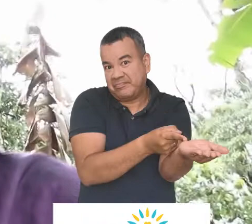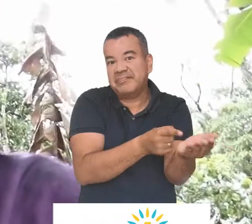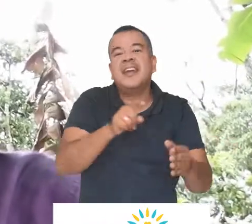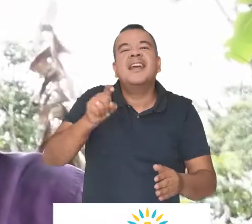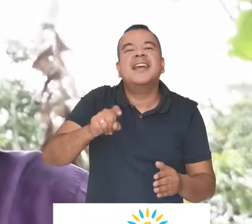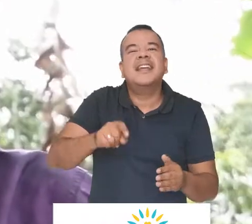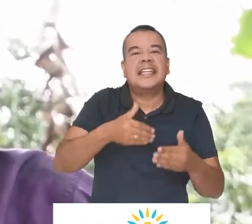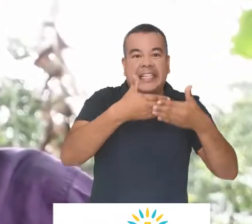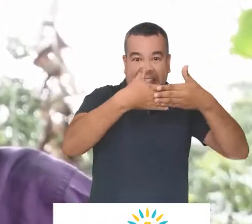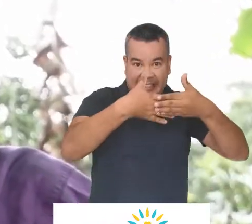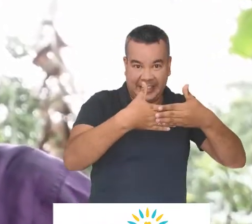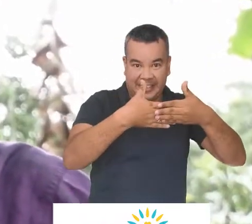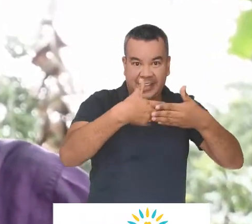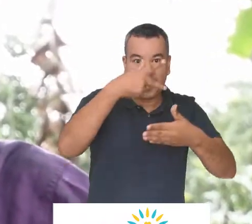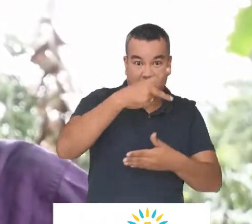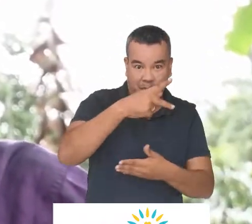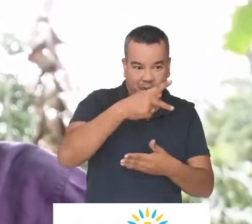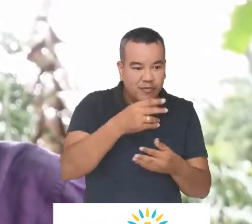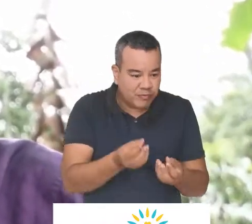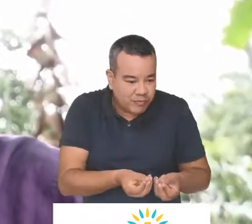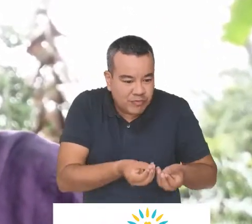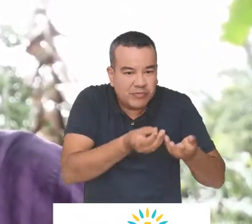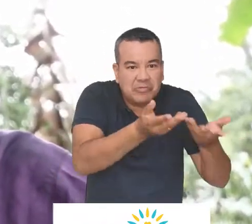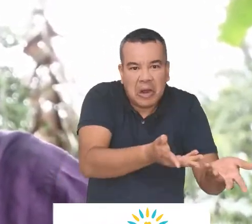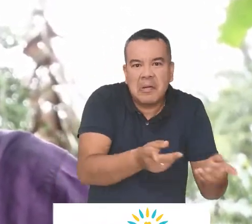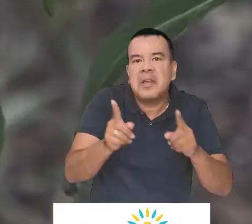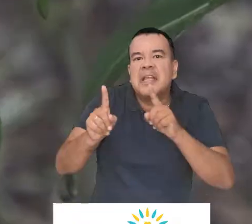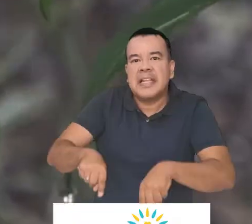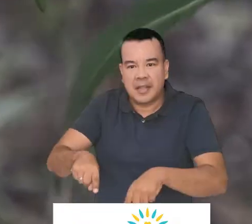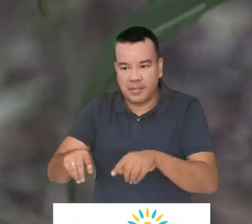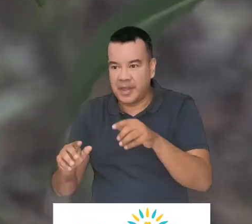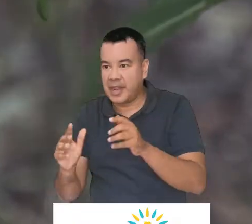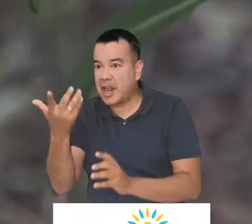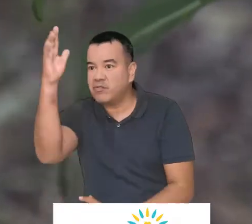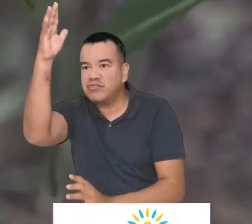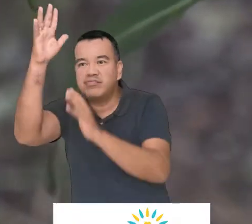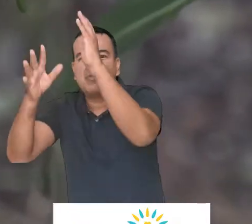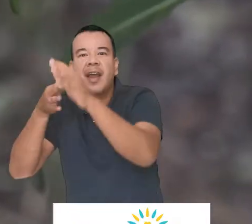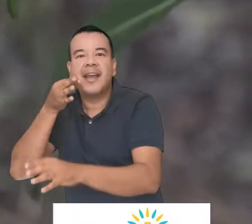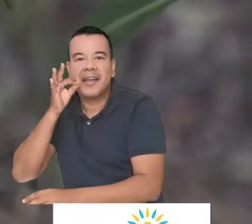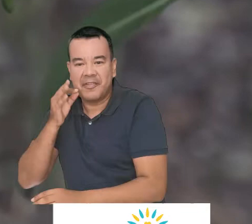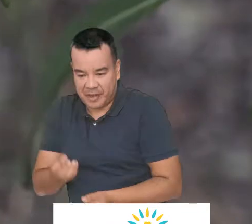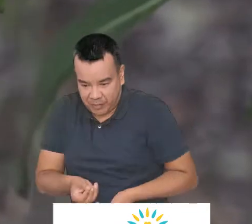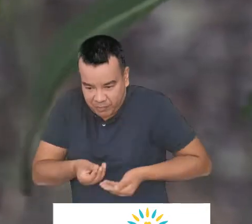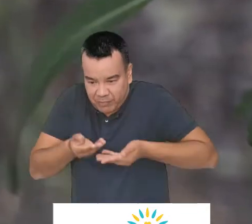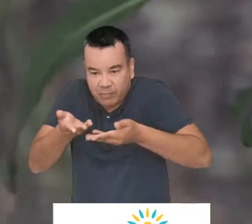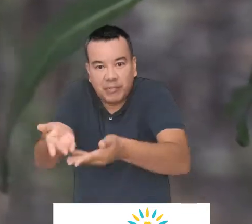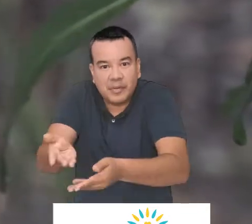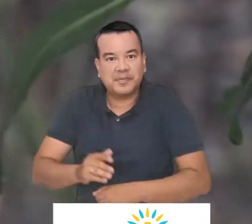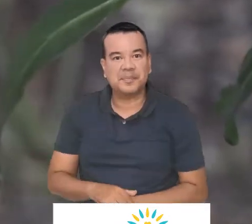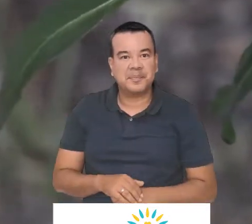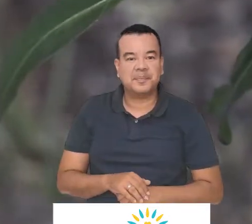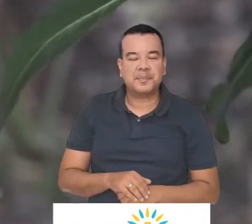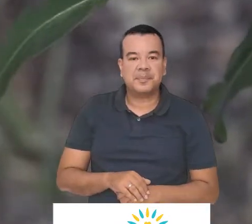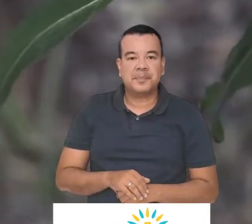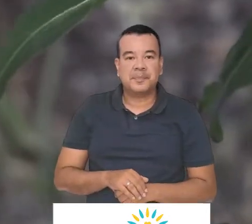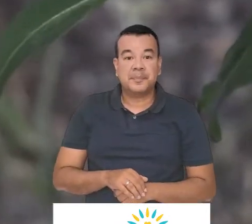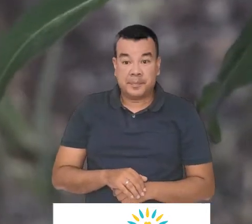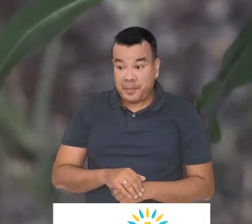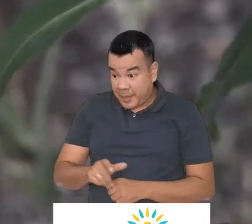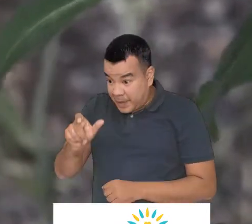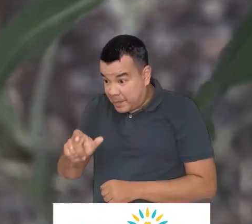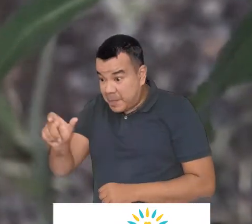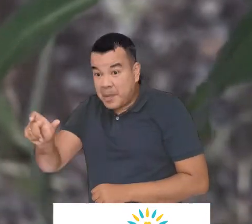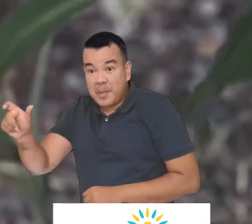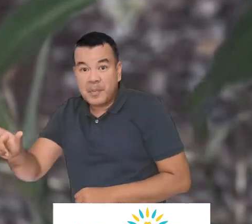el plátano requiere mucho potasio, y también a los árboles de café. El viajero de hoy quiere saber el porqué de las cosas, el